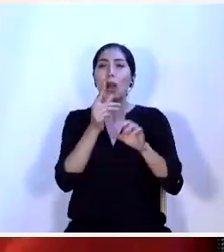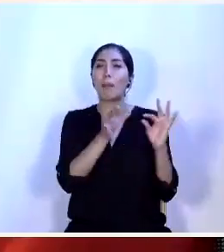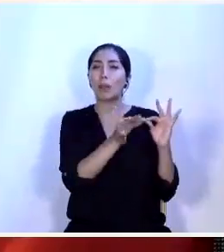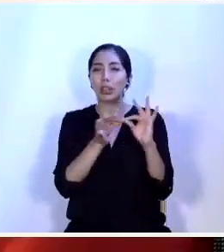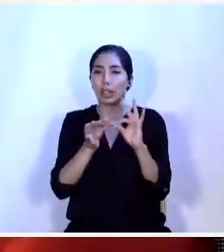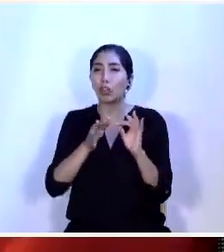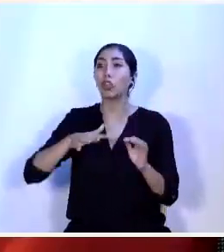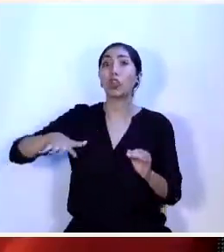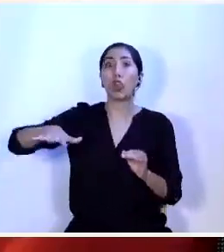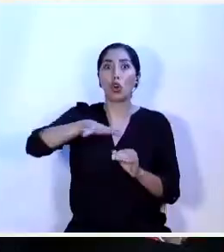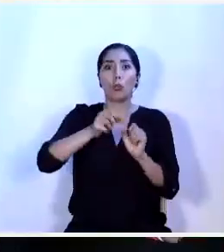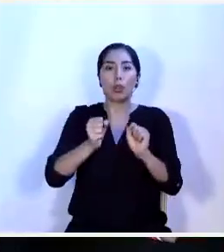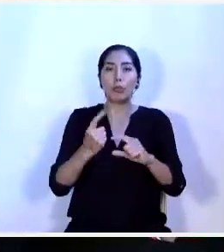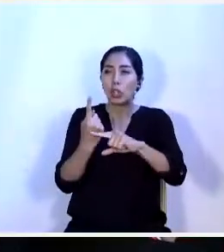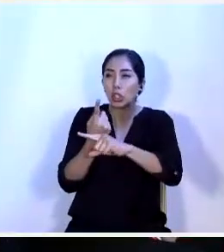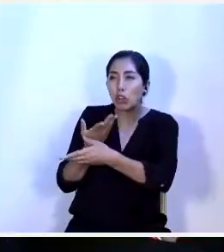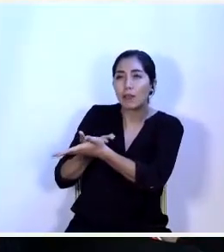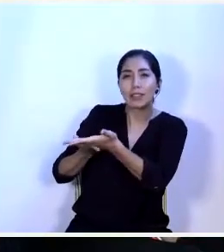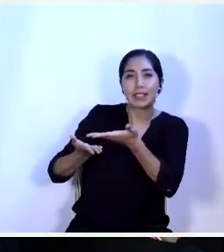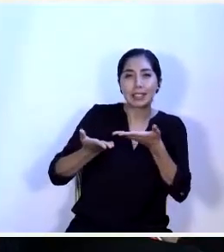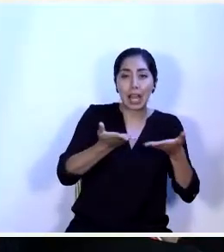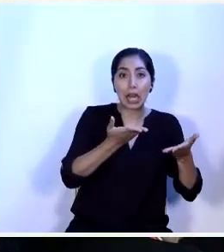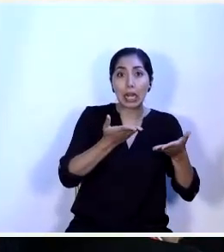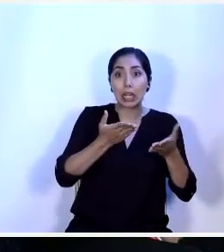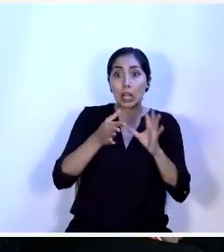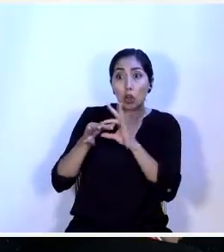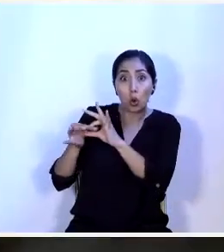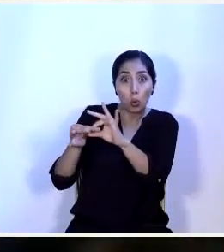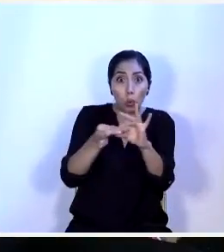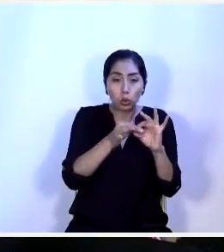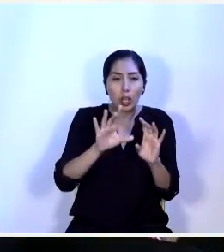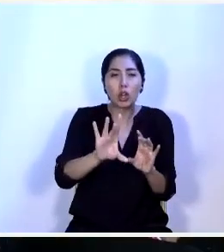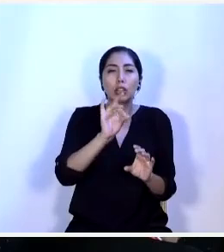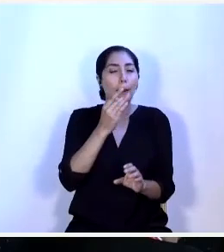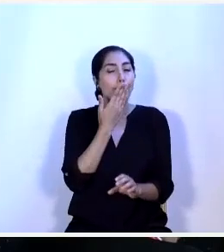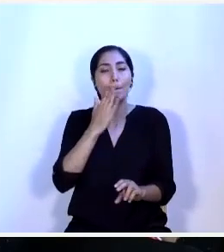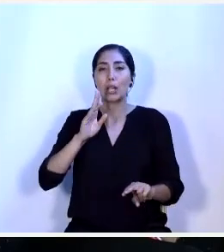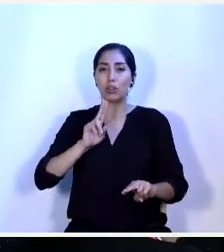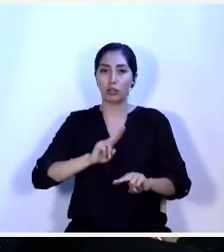y encontremos en conjunto como sociedad las mejores soluciones y alternativas.